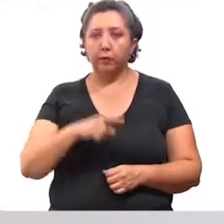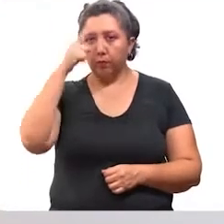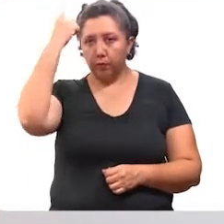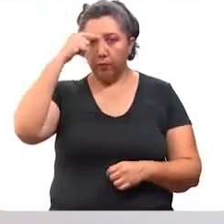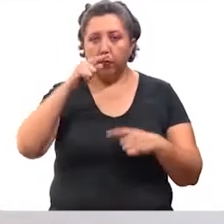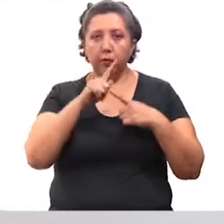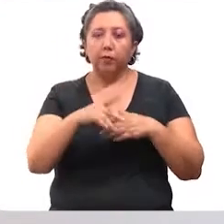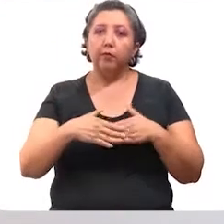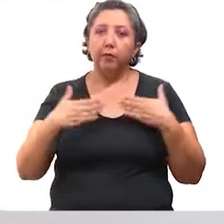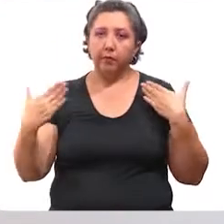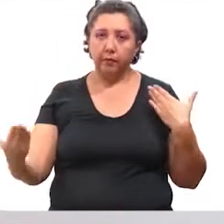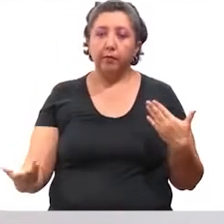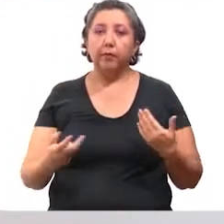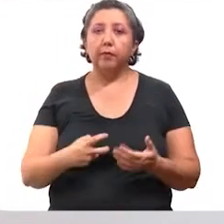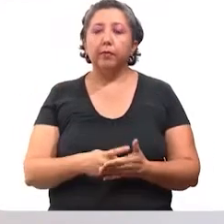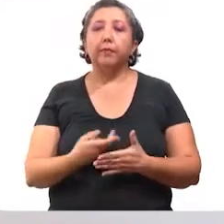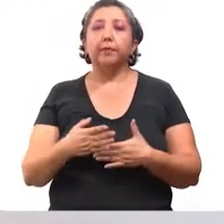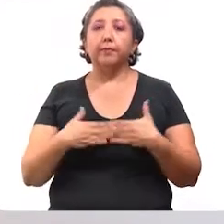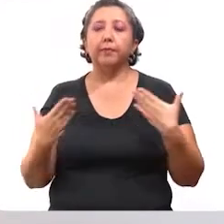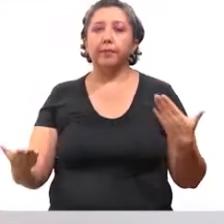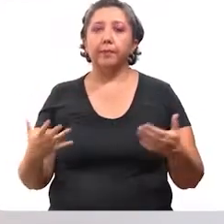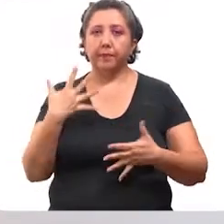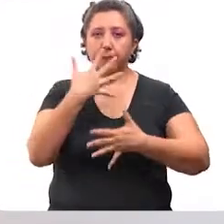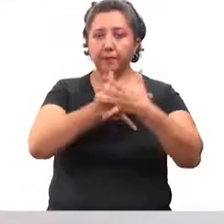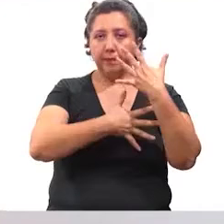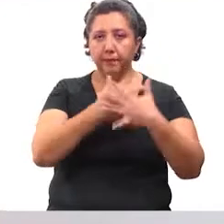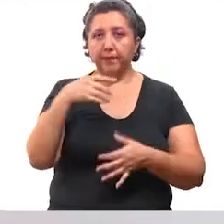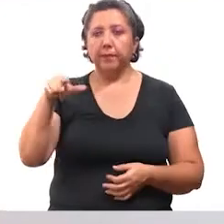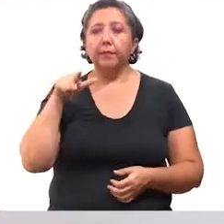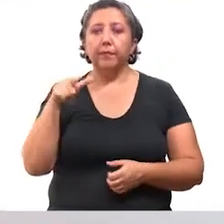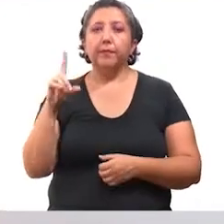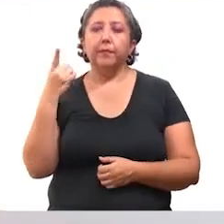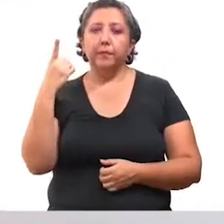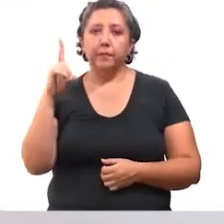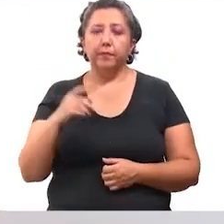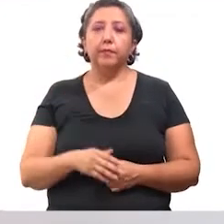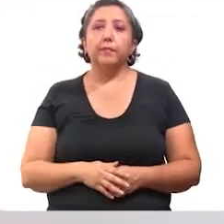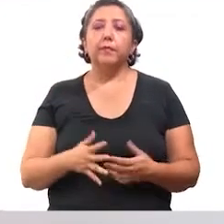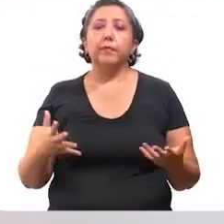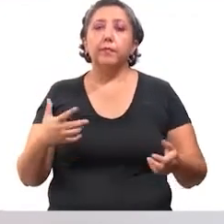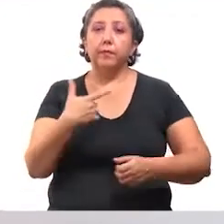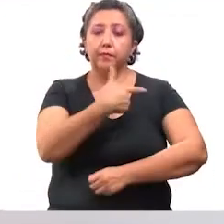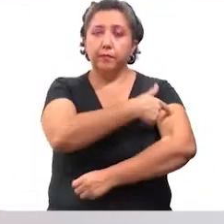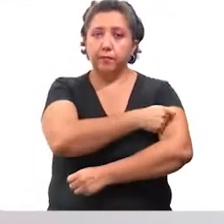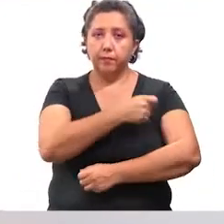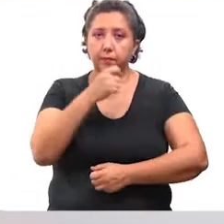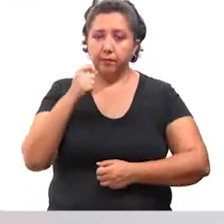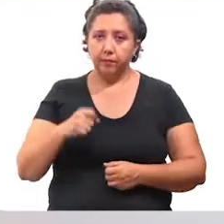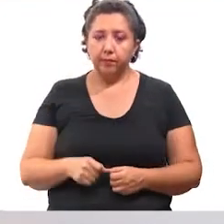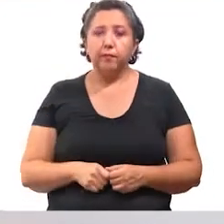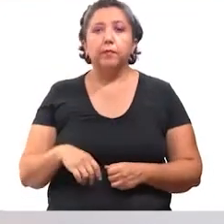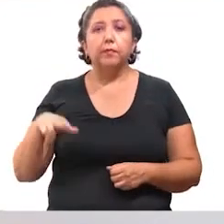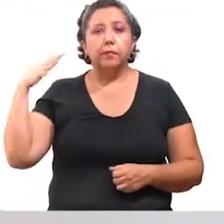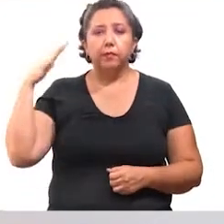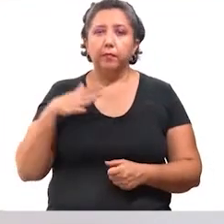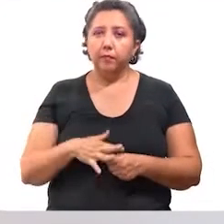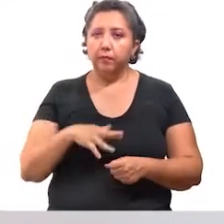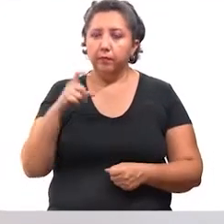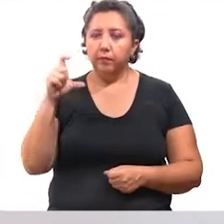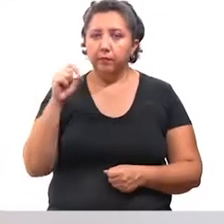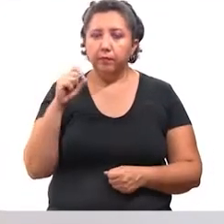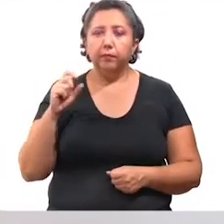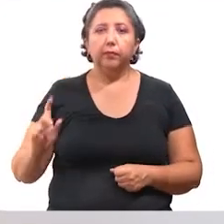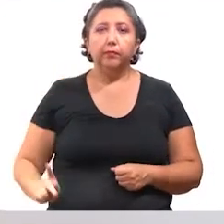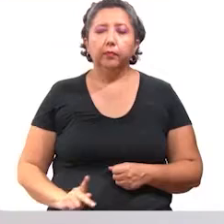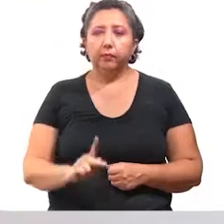para continuar avanzando en este proceso, del 15 al 17 de diciembre se vacunará al mismo sector de la población de